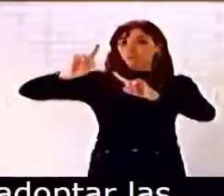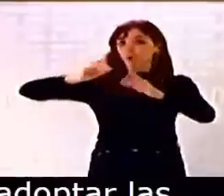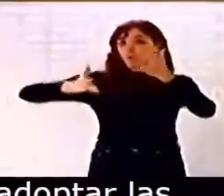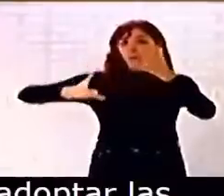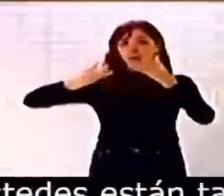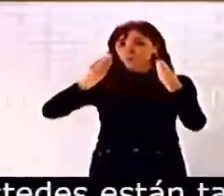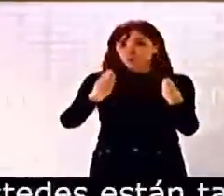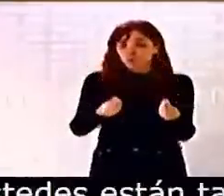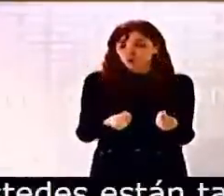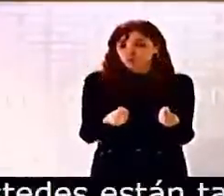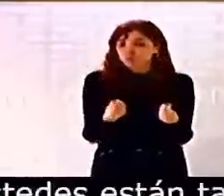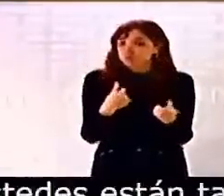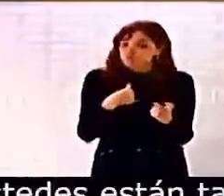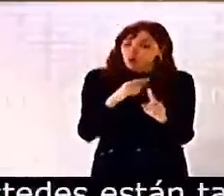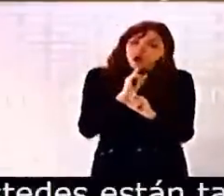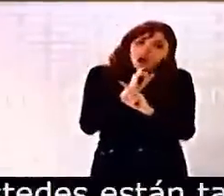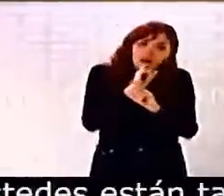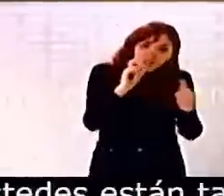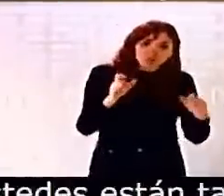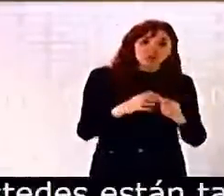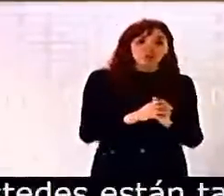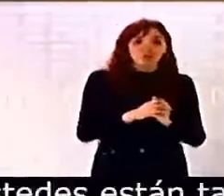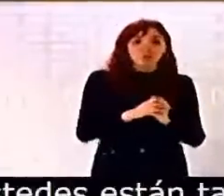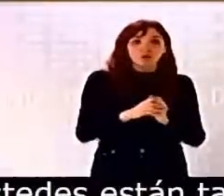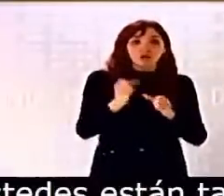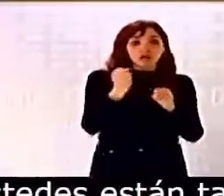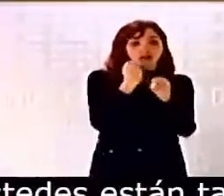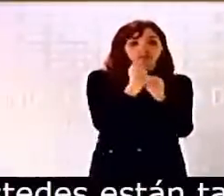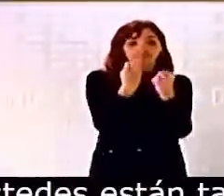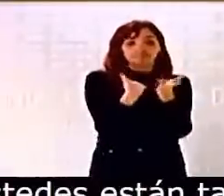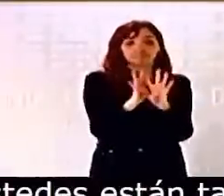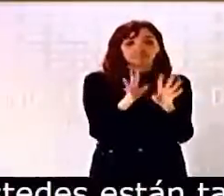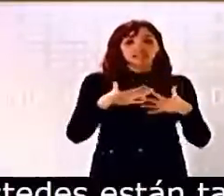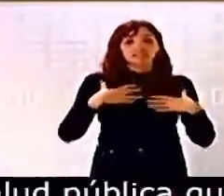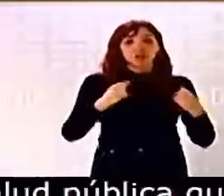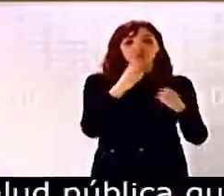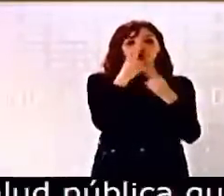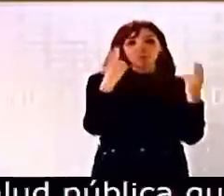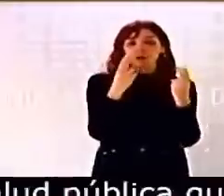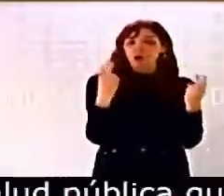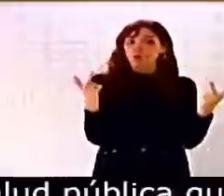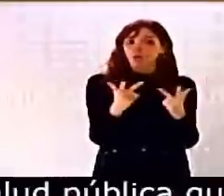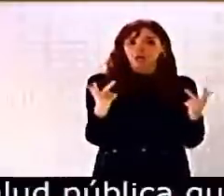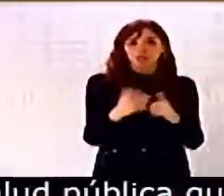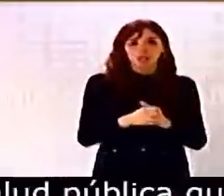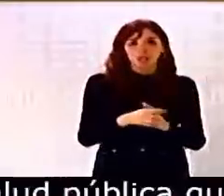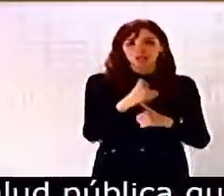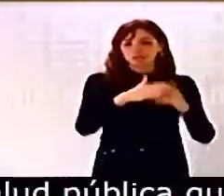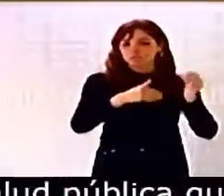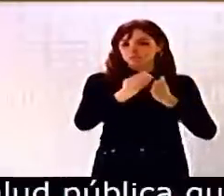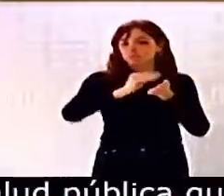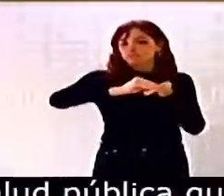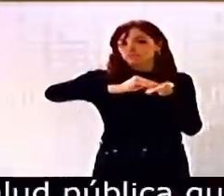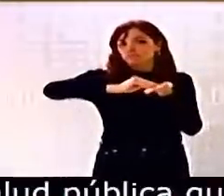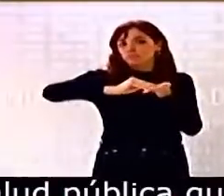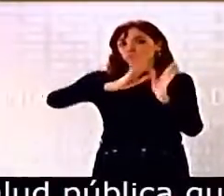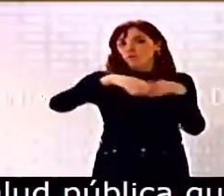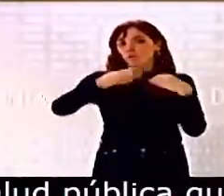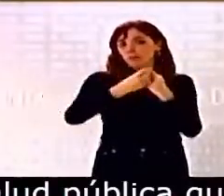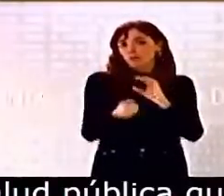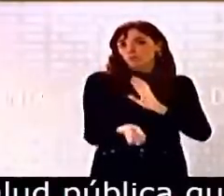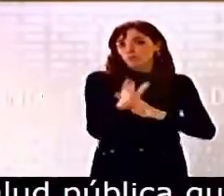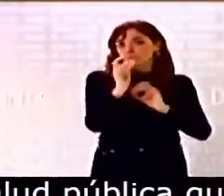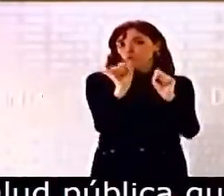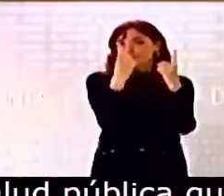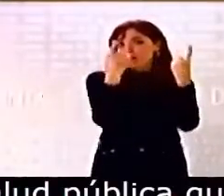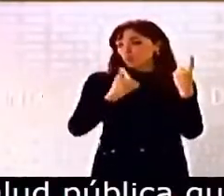yo le diré a la gente de salud pública que haga una corrección urgente y lo cuelgue en el gestor documental. Que nosotros